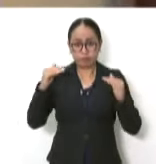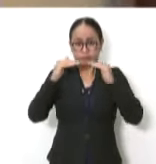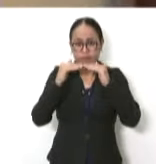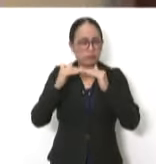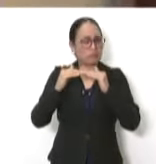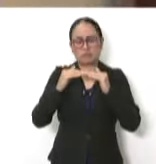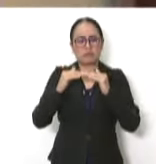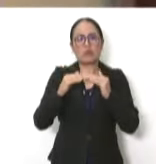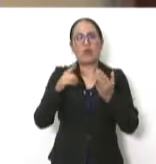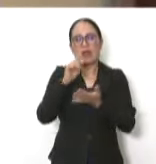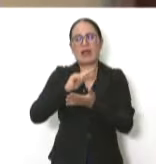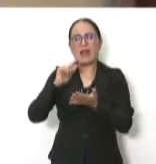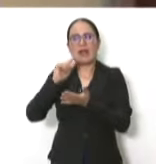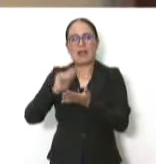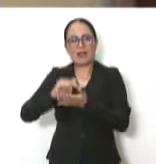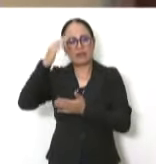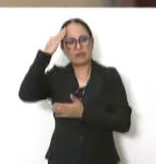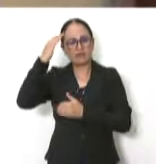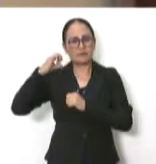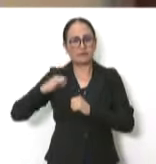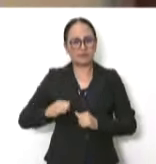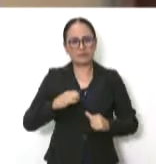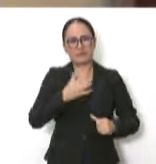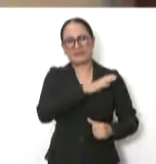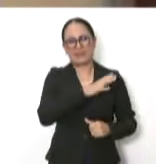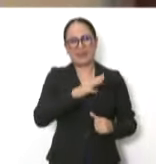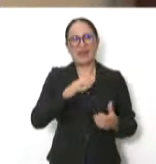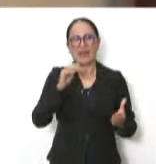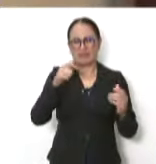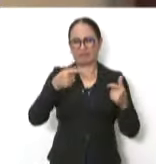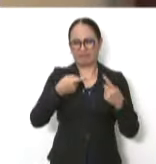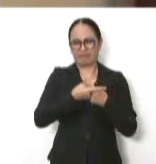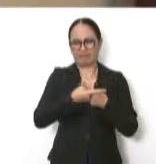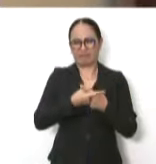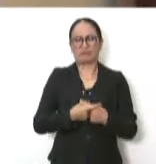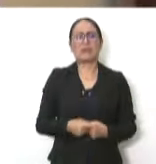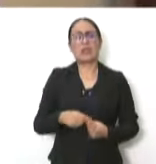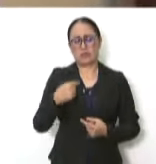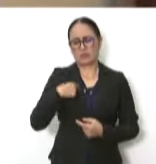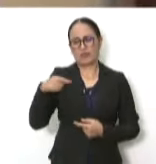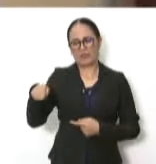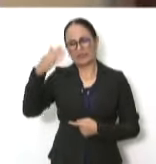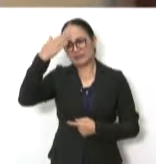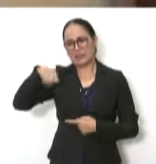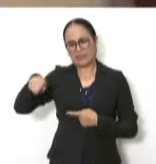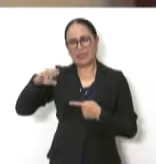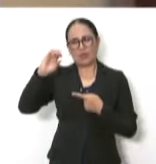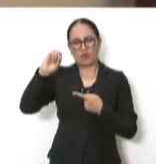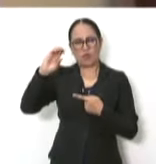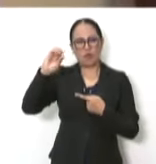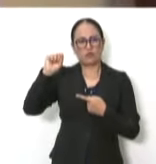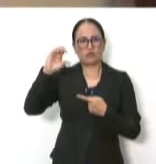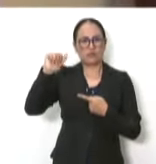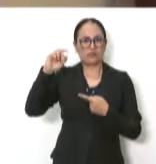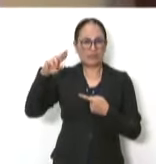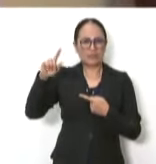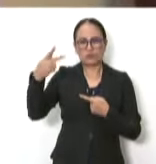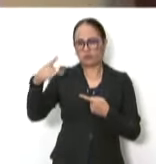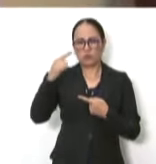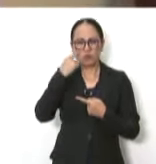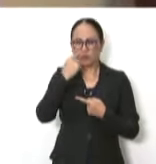Ley General de Archivos. Yo sé que mi compañero Óscar Guerra va a plantear un punto de vista diferente, que por supuesto